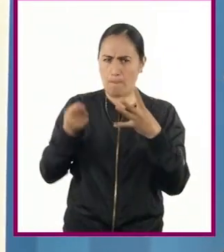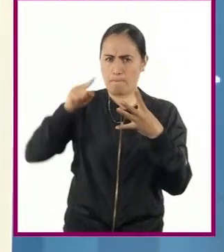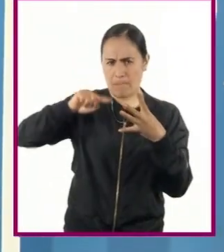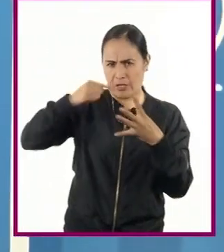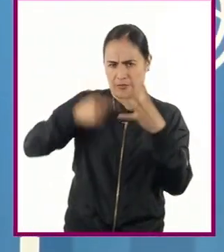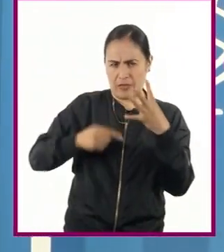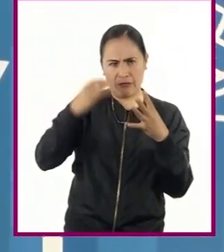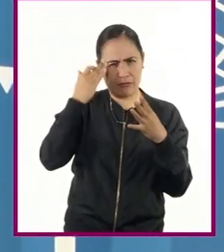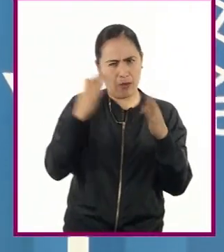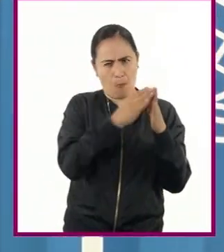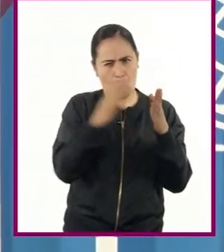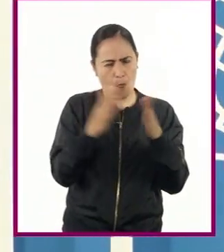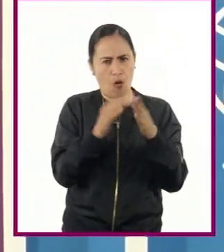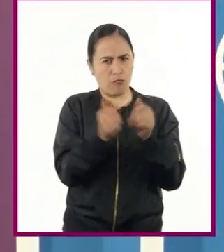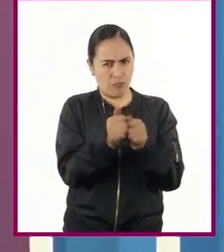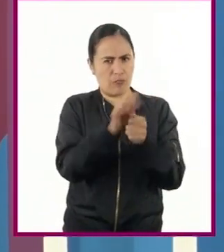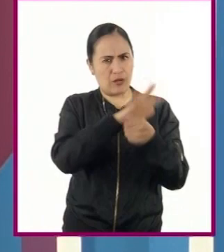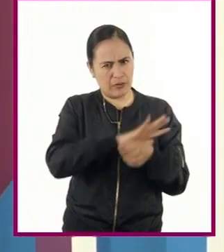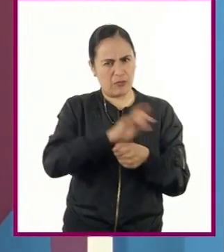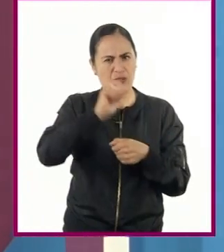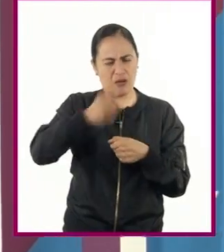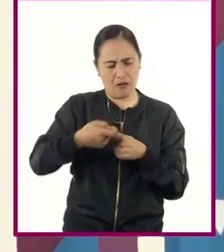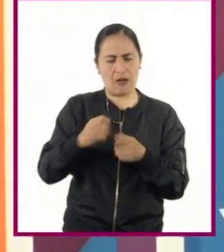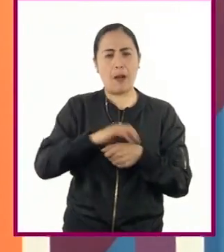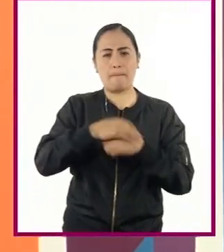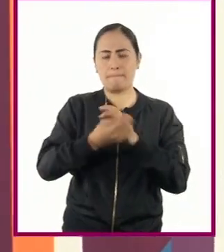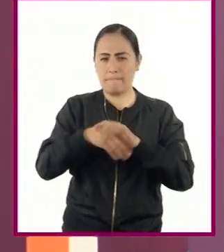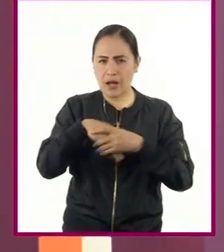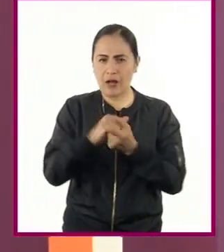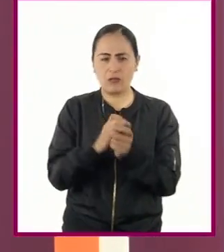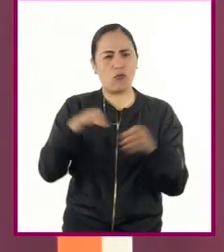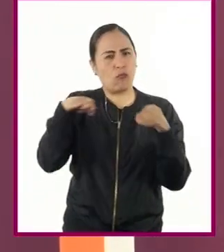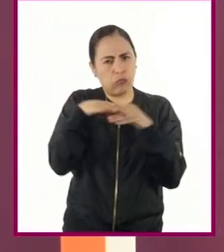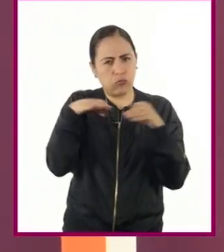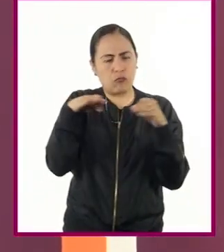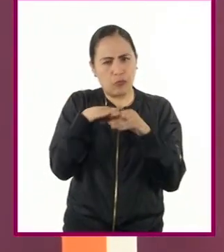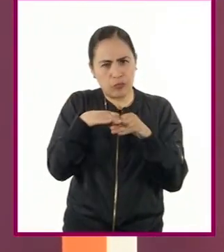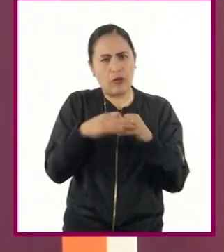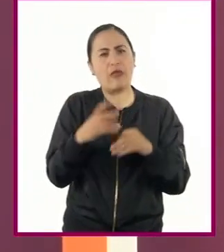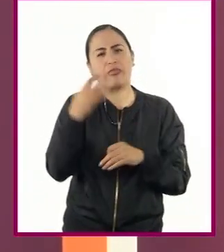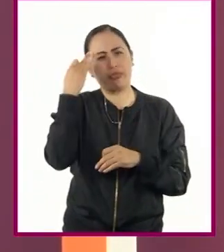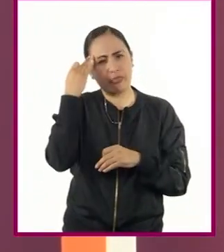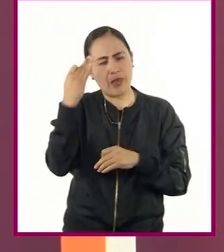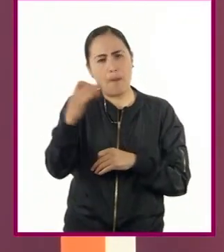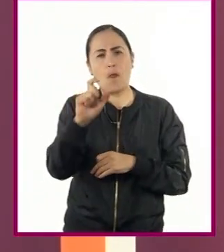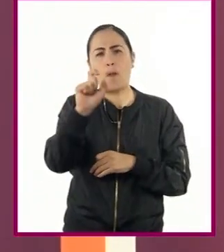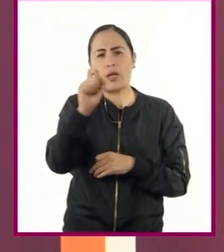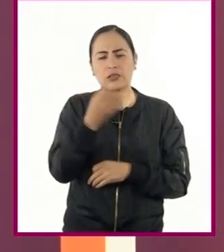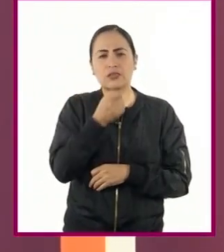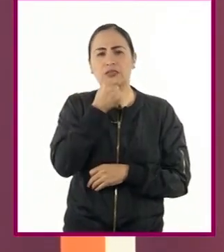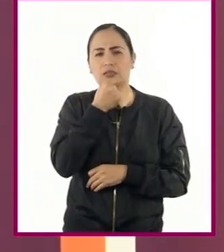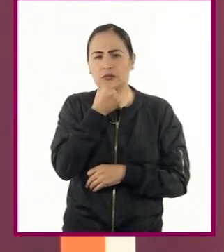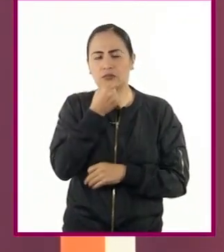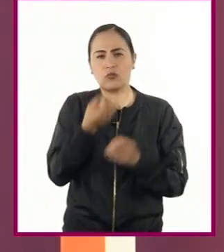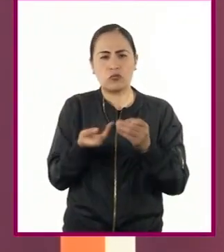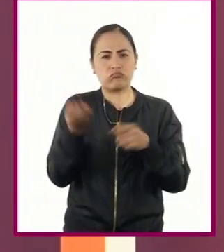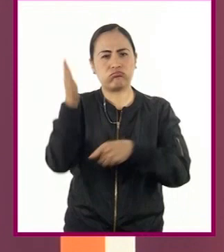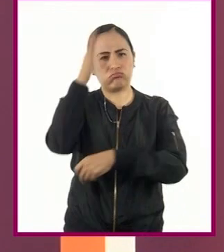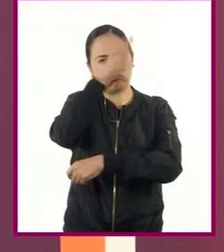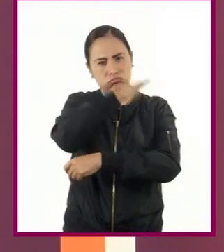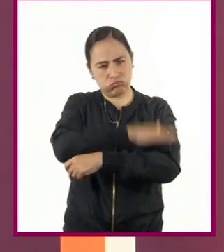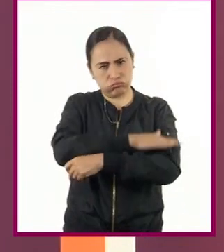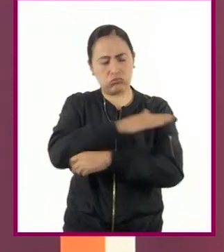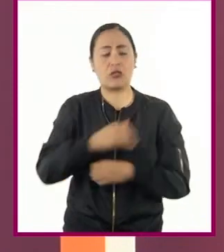implementado durante la pandemia. Lavarse continuamente las manos, por lo menos durante 20 segundos, varias veces al día. Usar